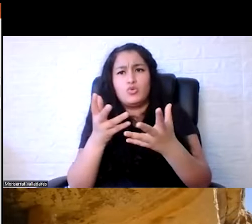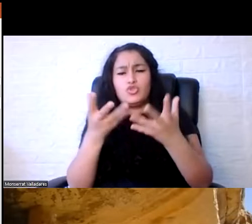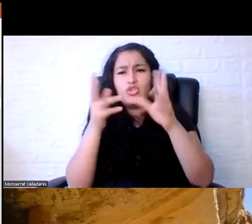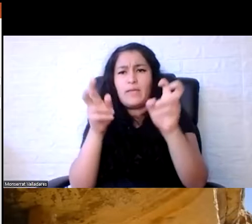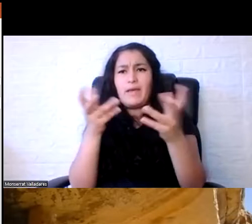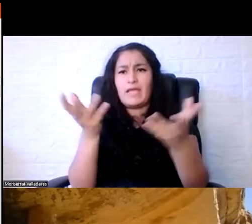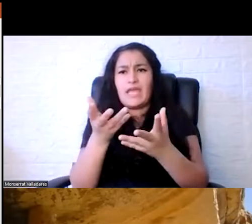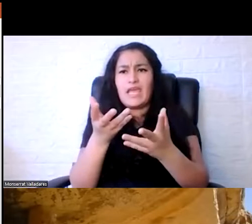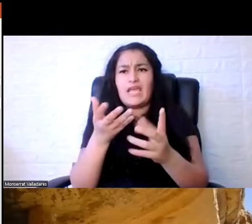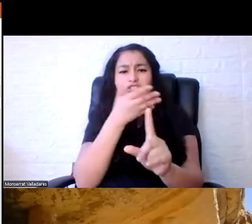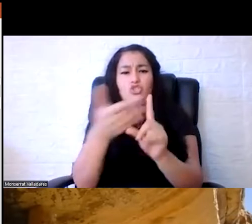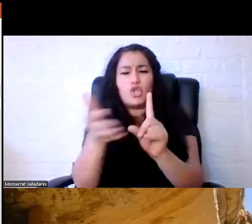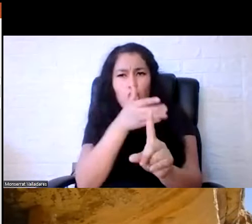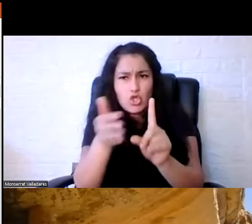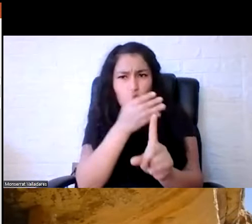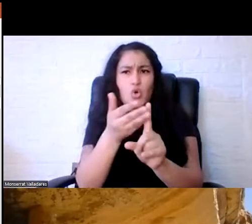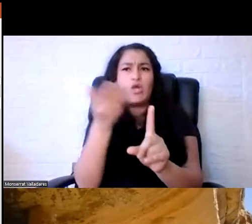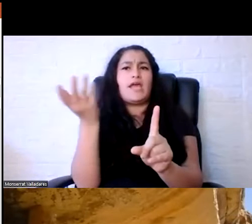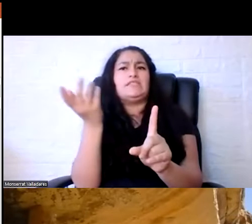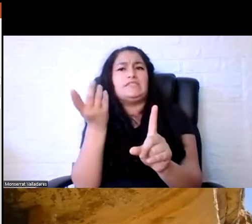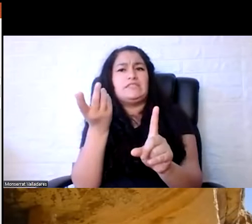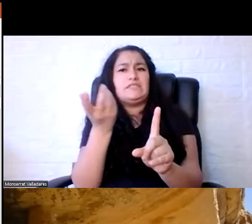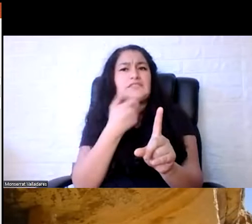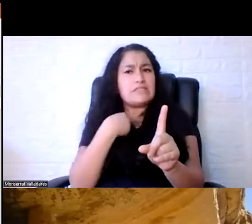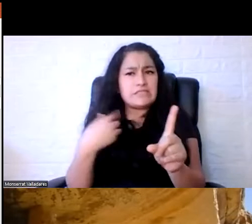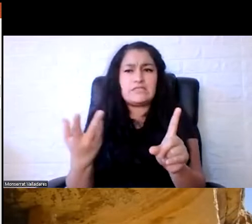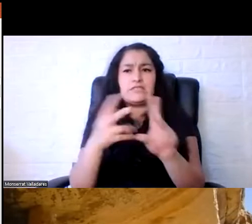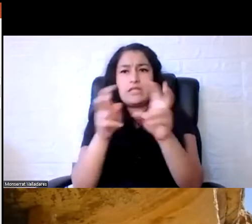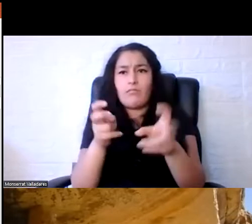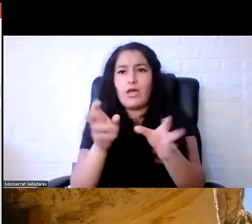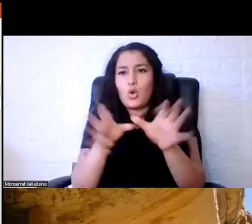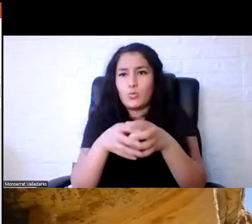maltrato son cuestiones muy normalizadas en la corporación.